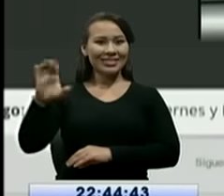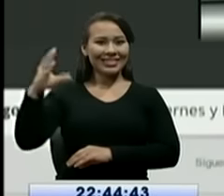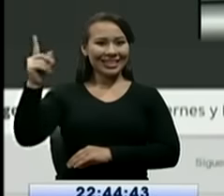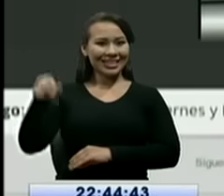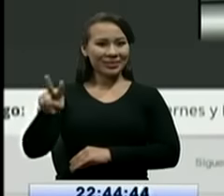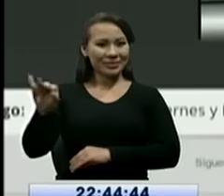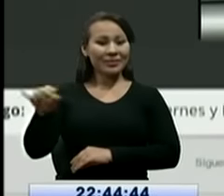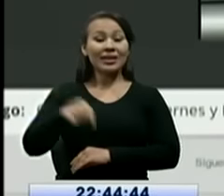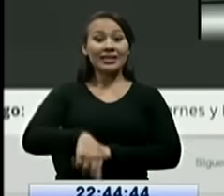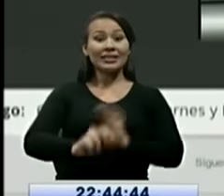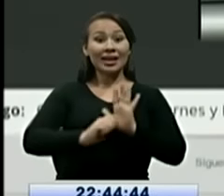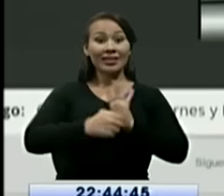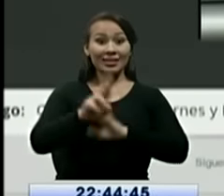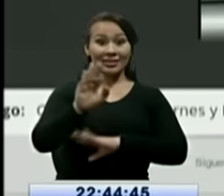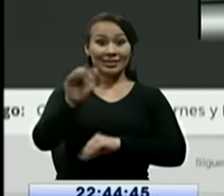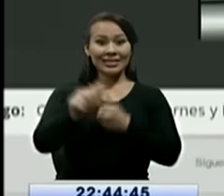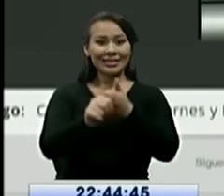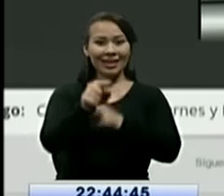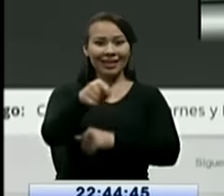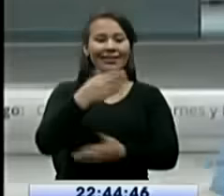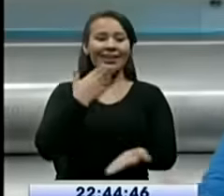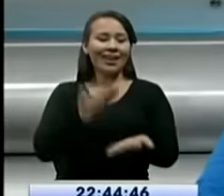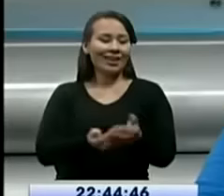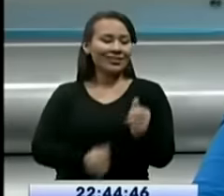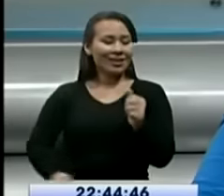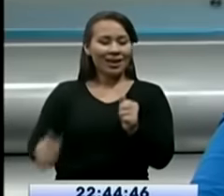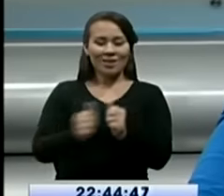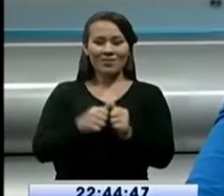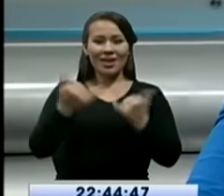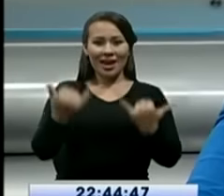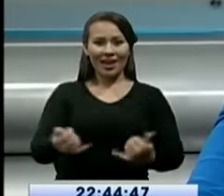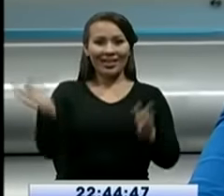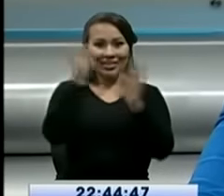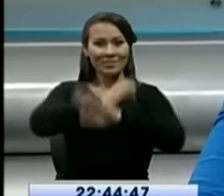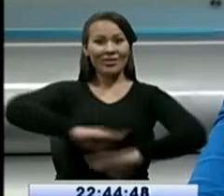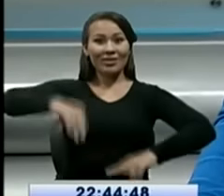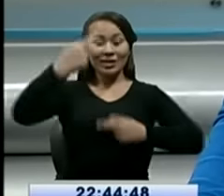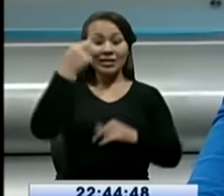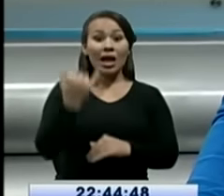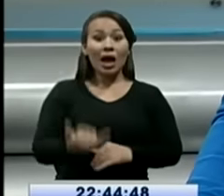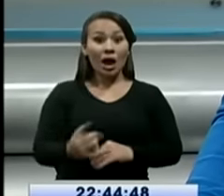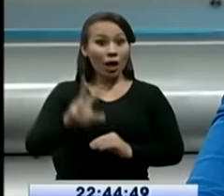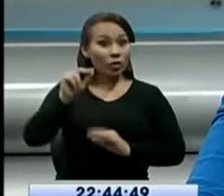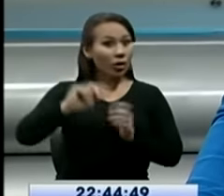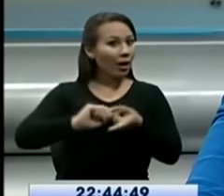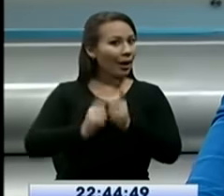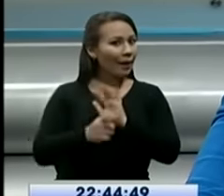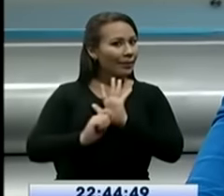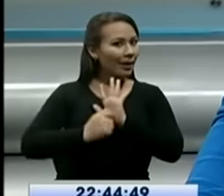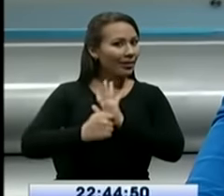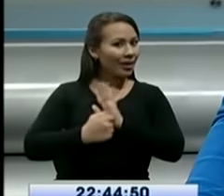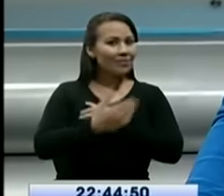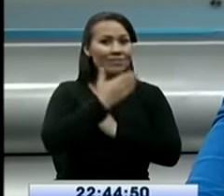www.rts.com.es/envivo. RTS está más cerca de ti. Gracias por acompañarnos en esta emisión informativa. No cambie de canal porque